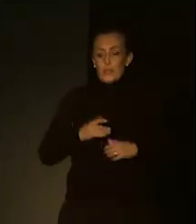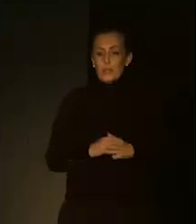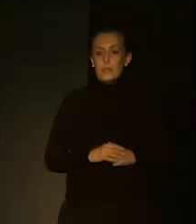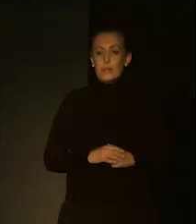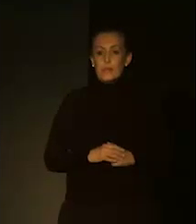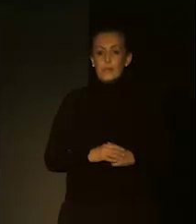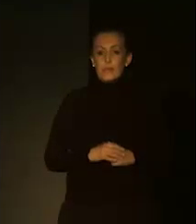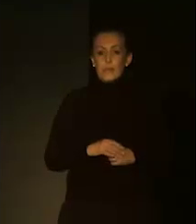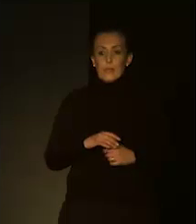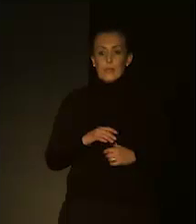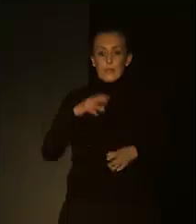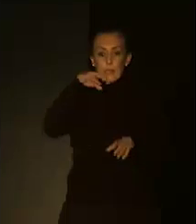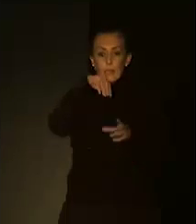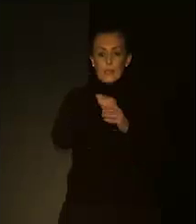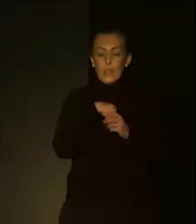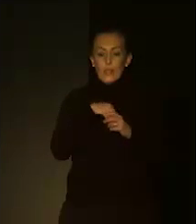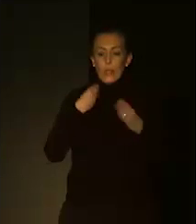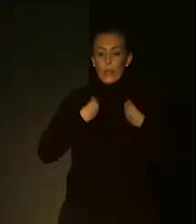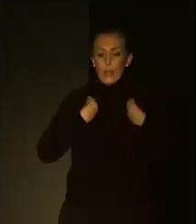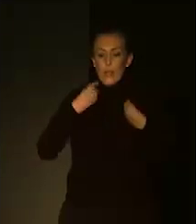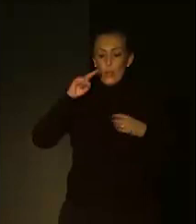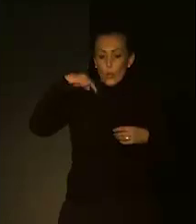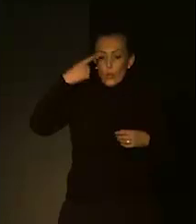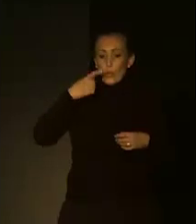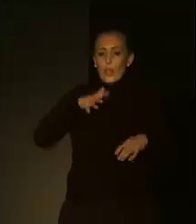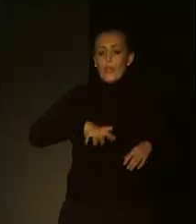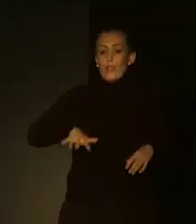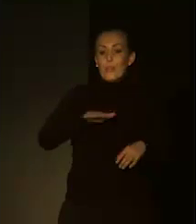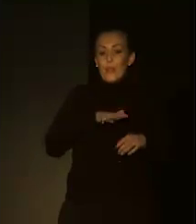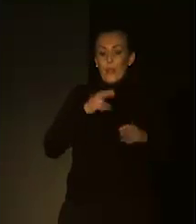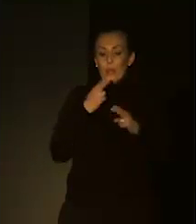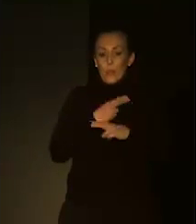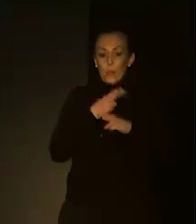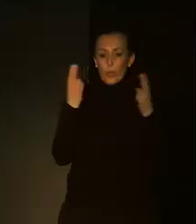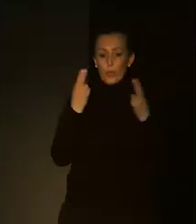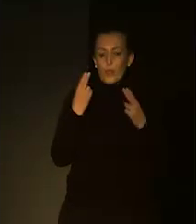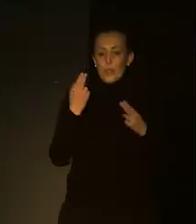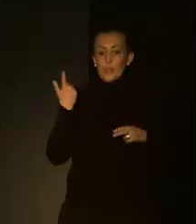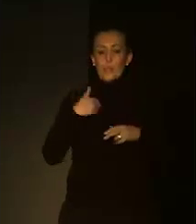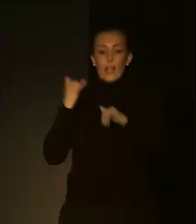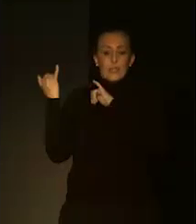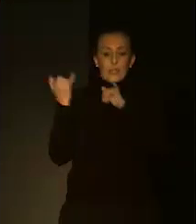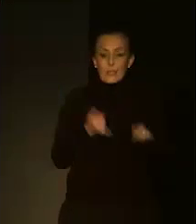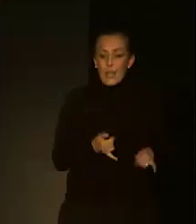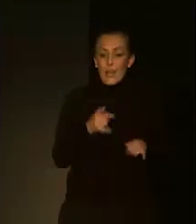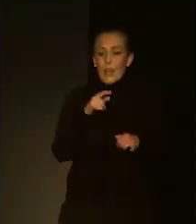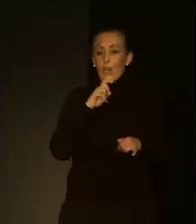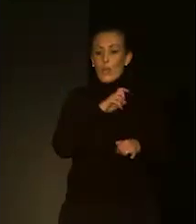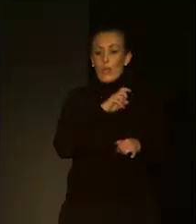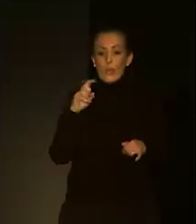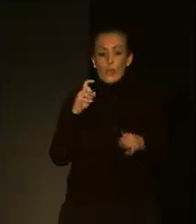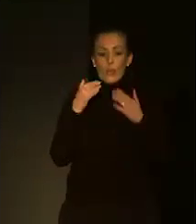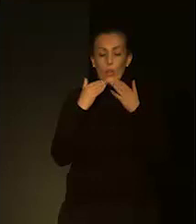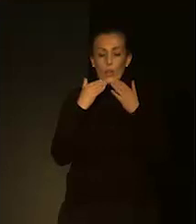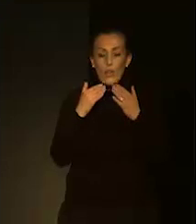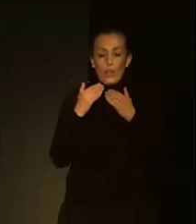yo creo que la vida de la cultura del espacio público y es cuando llegaron se fundó gracias